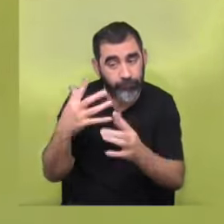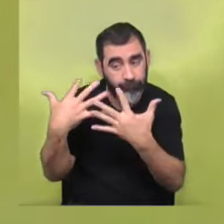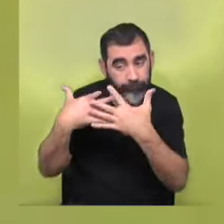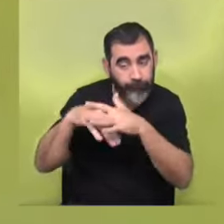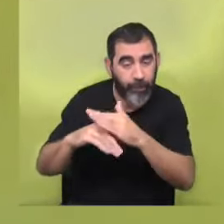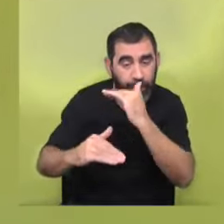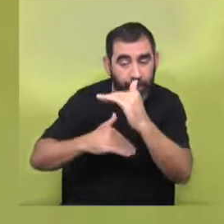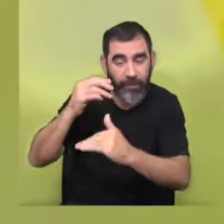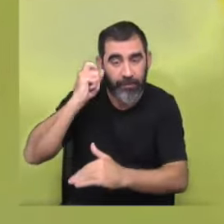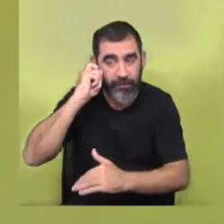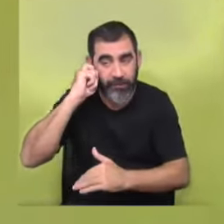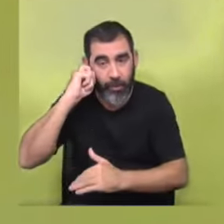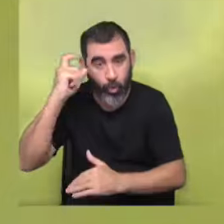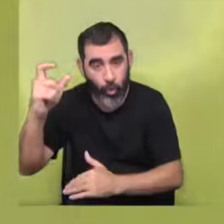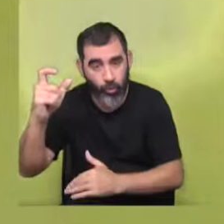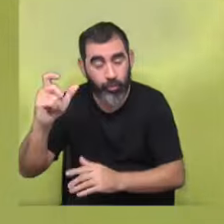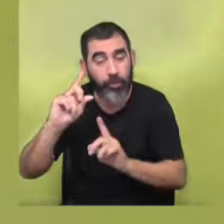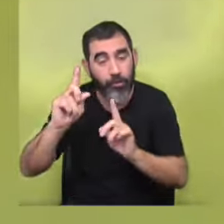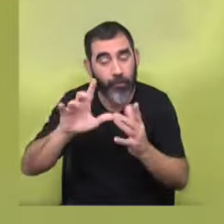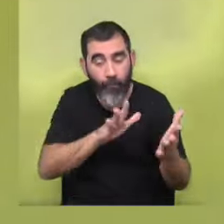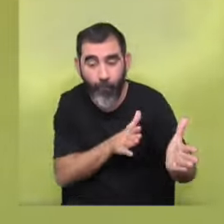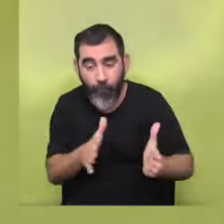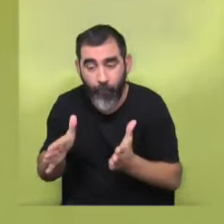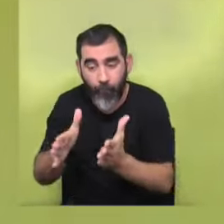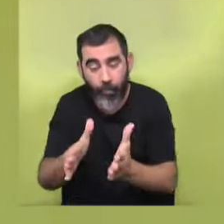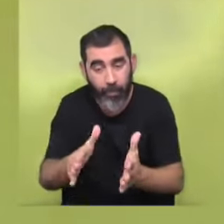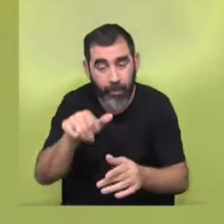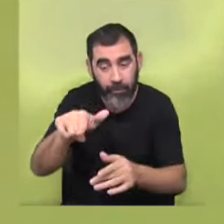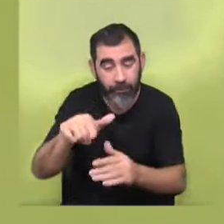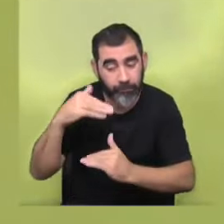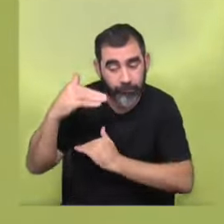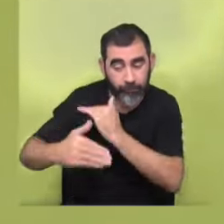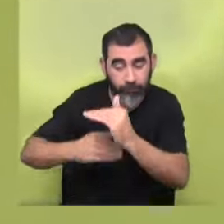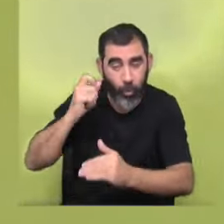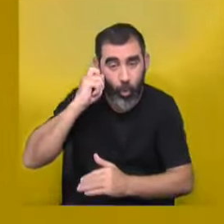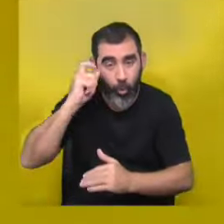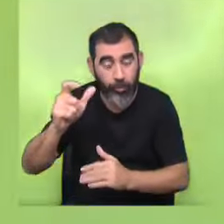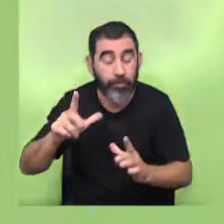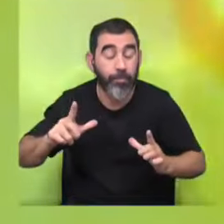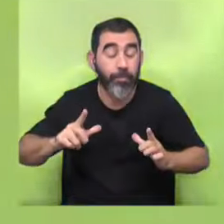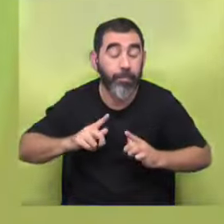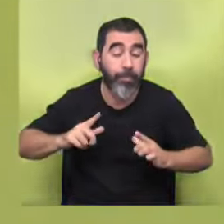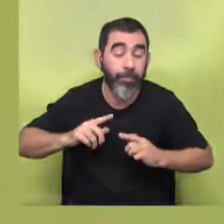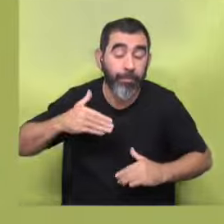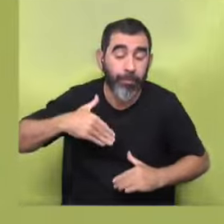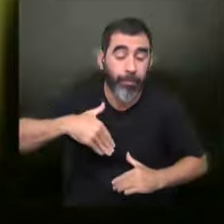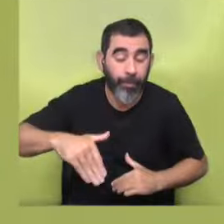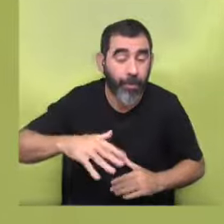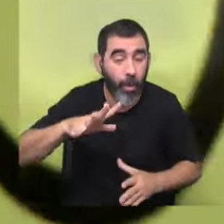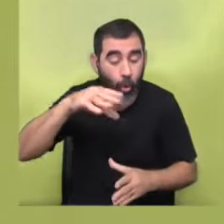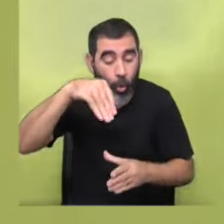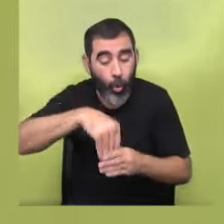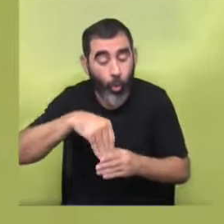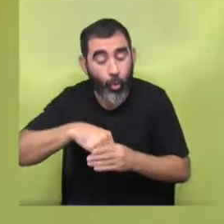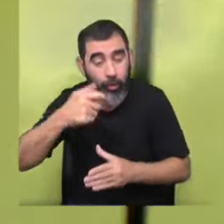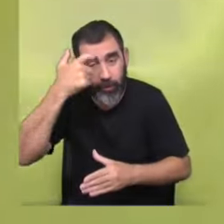el desarrollo del conocimiento y un camino que se marque a partir de esa generación, uno esperaría encontrar contenido de ese